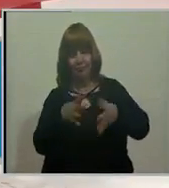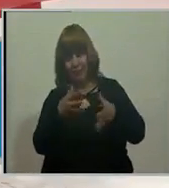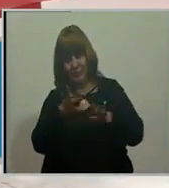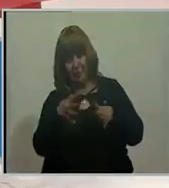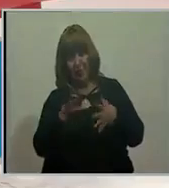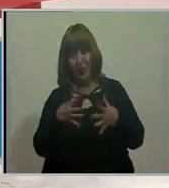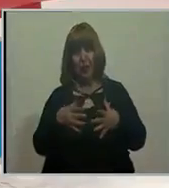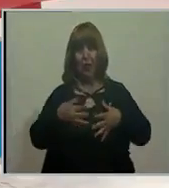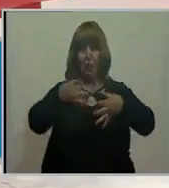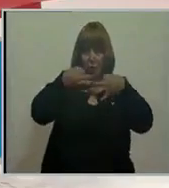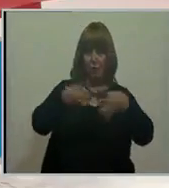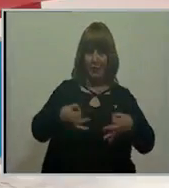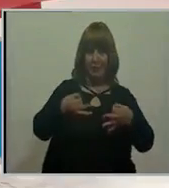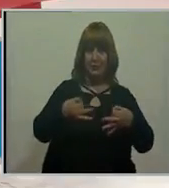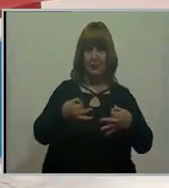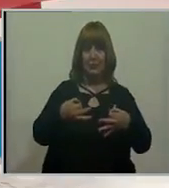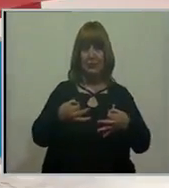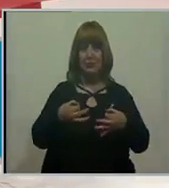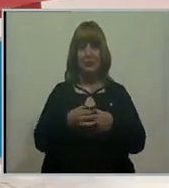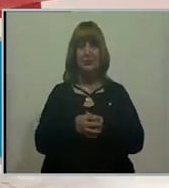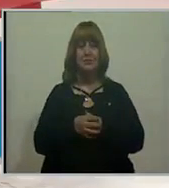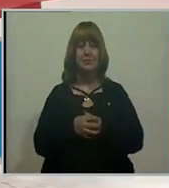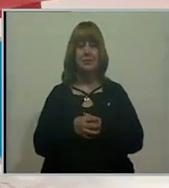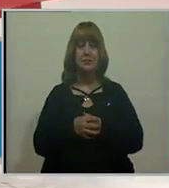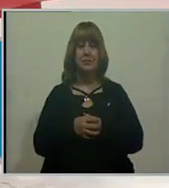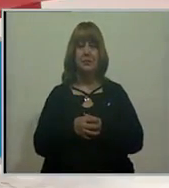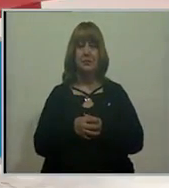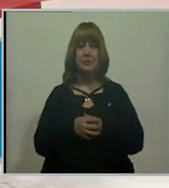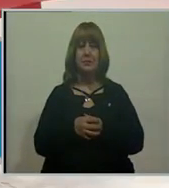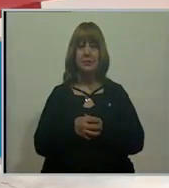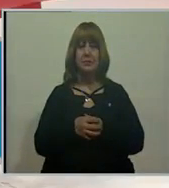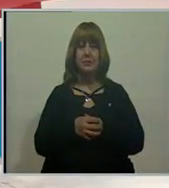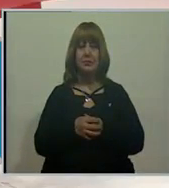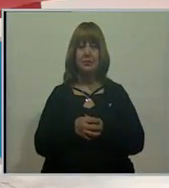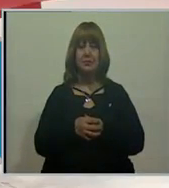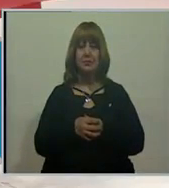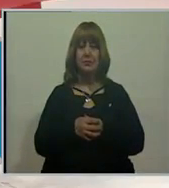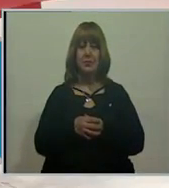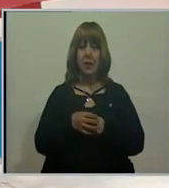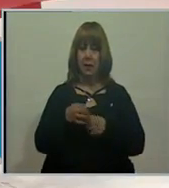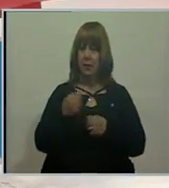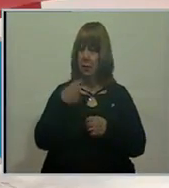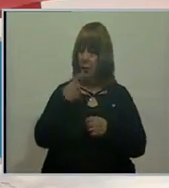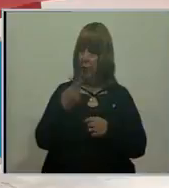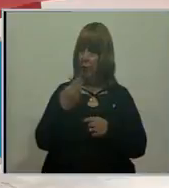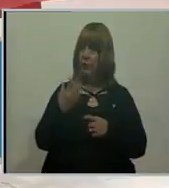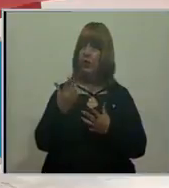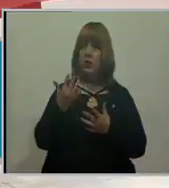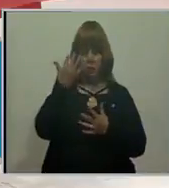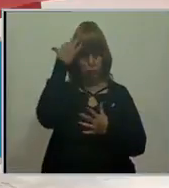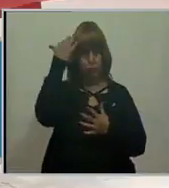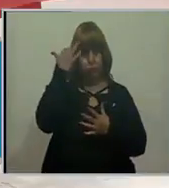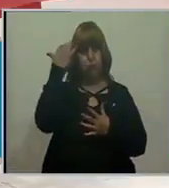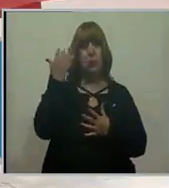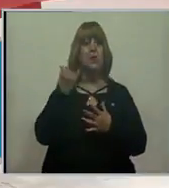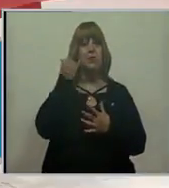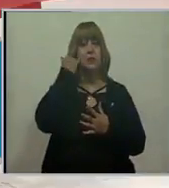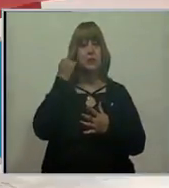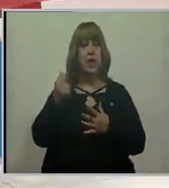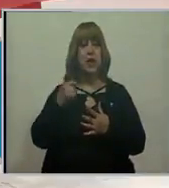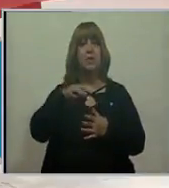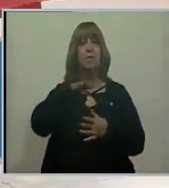Bueno, más seria que la mexicana. Eso se fueron de fiesta, creo que dicen que hubo una... Se enfiestaron. Orgía. Bueno, una sí, orgía. Sí, sí, sí.